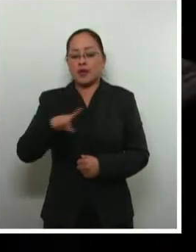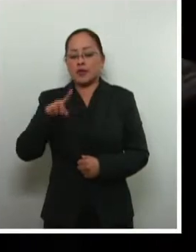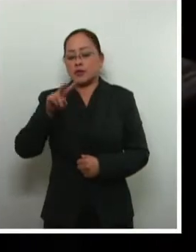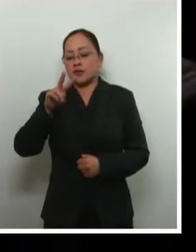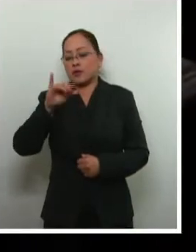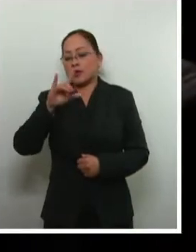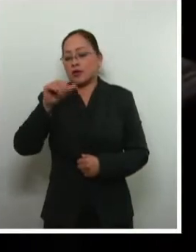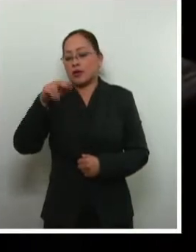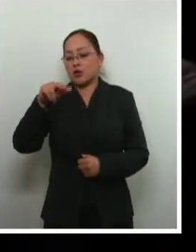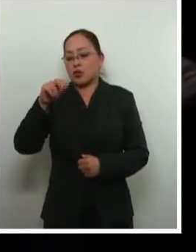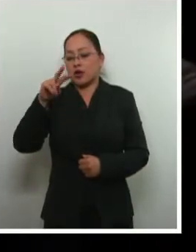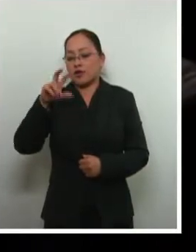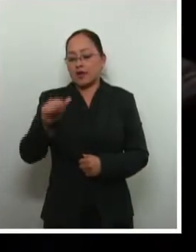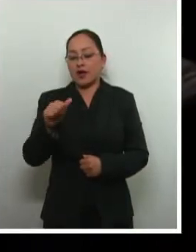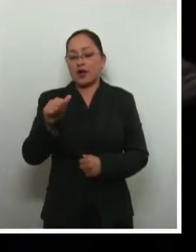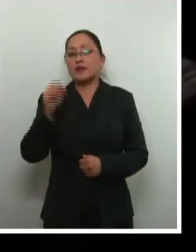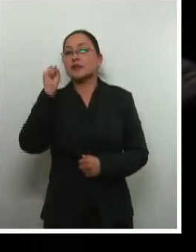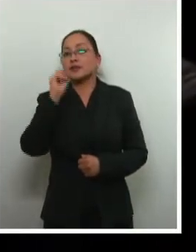a favor.